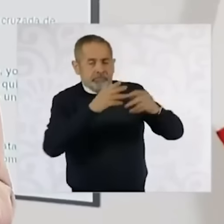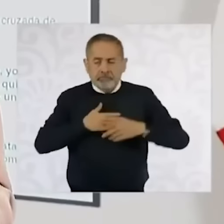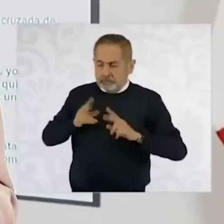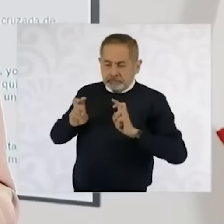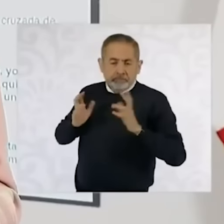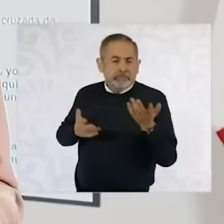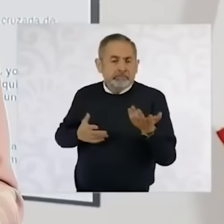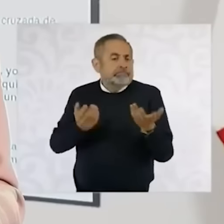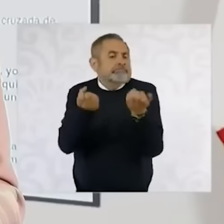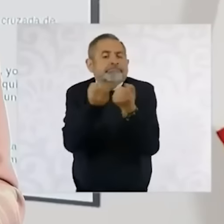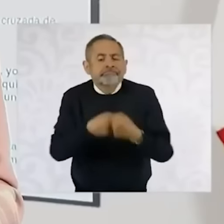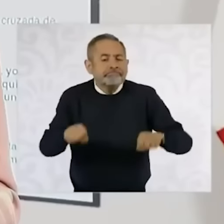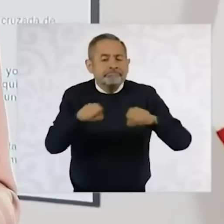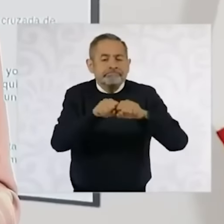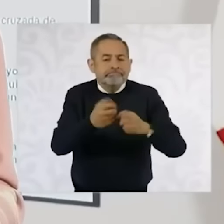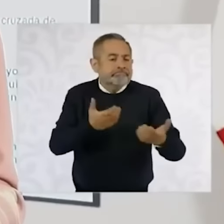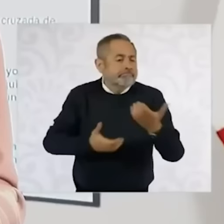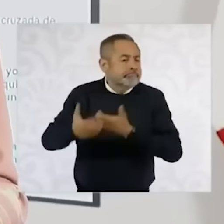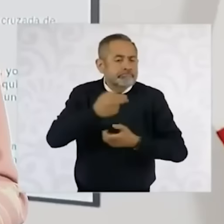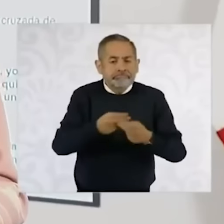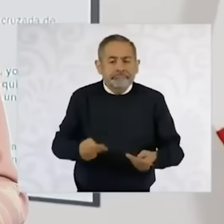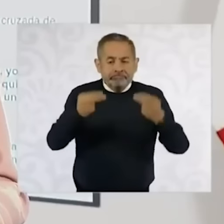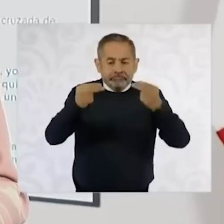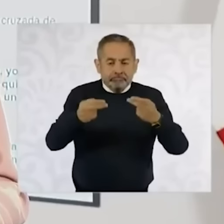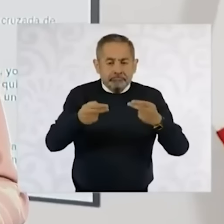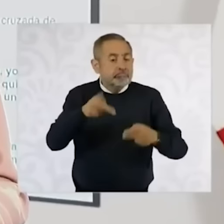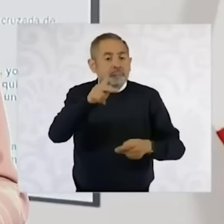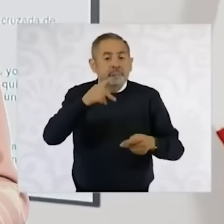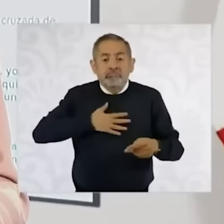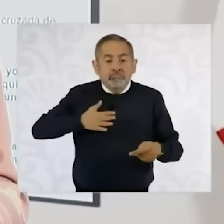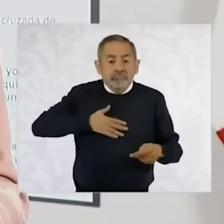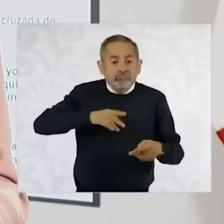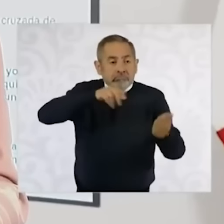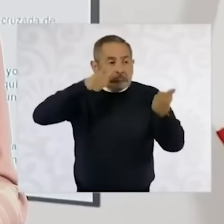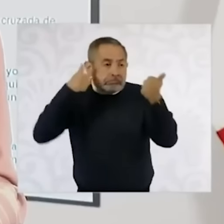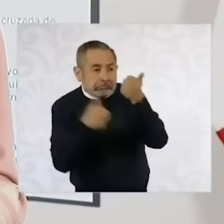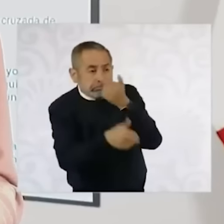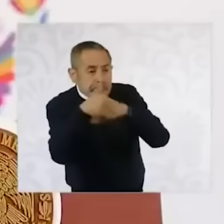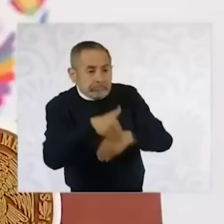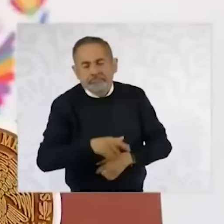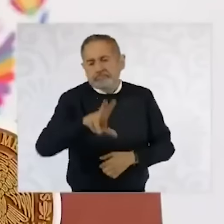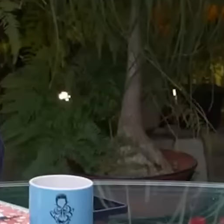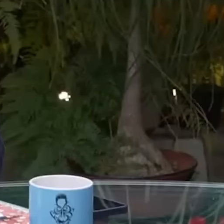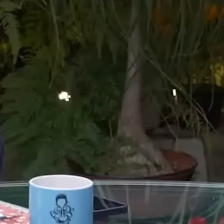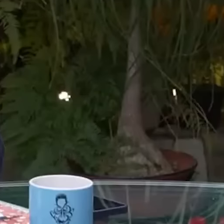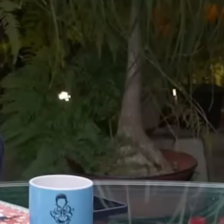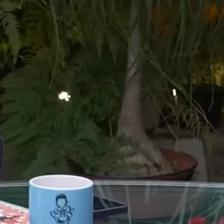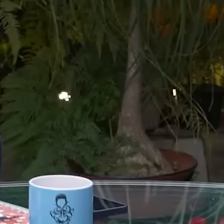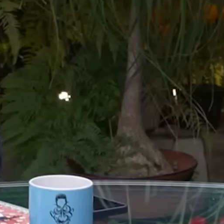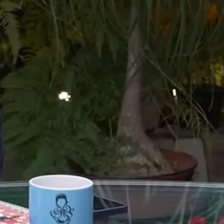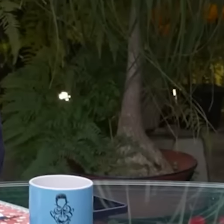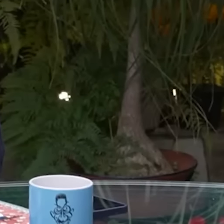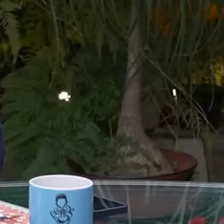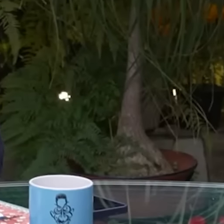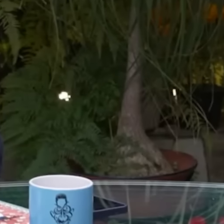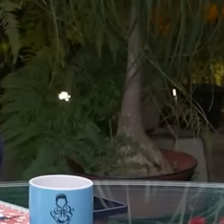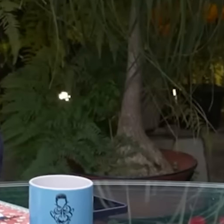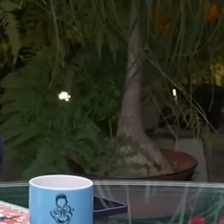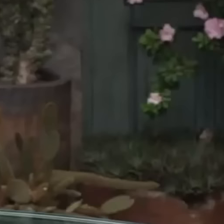somos socios comerciales, pero no subordinación. Eso no. No habla